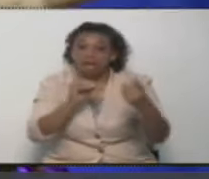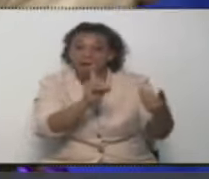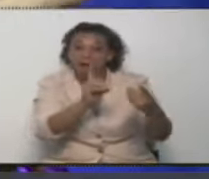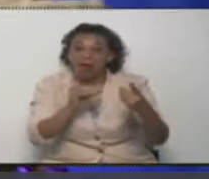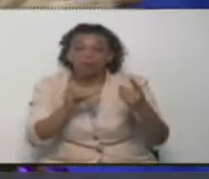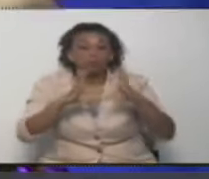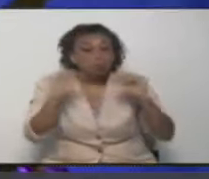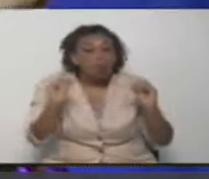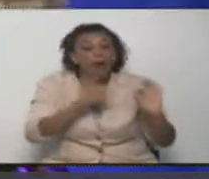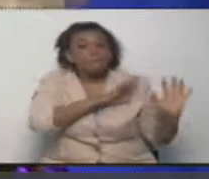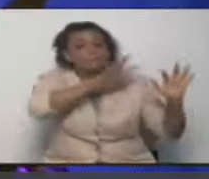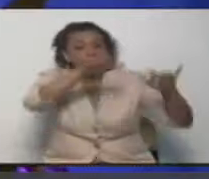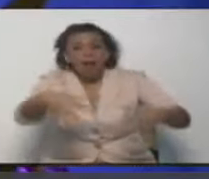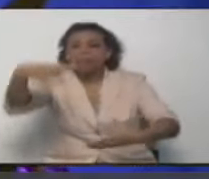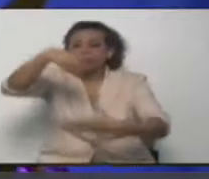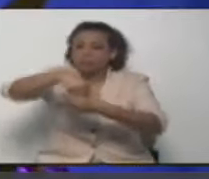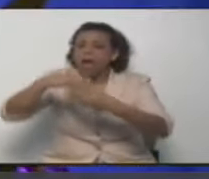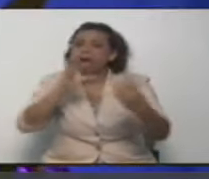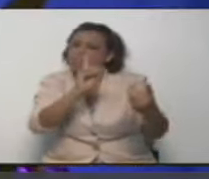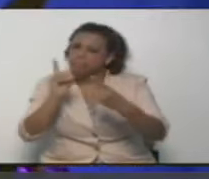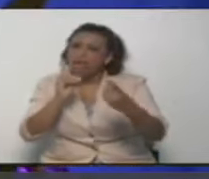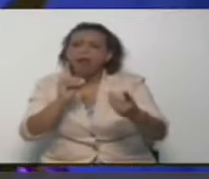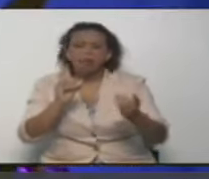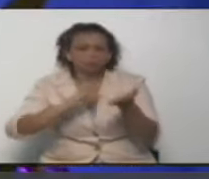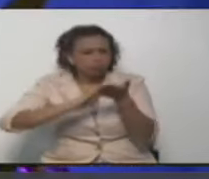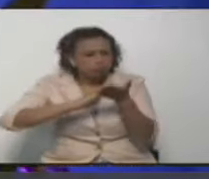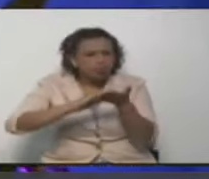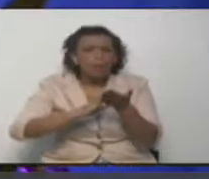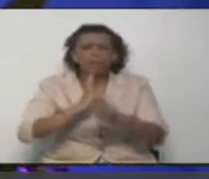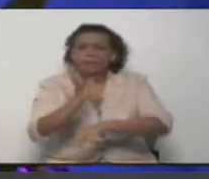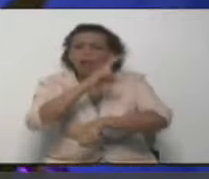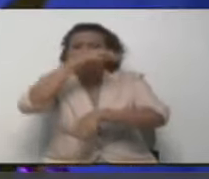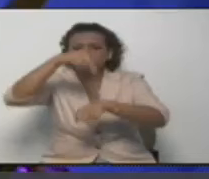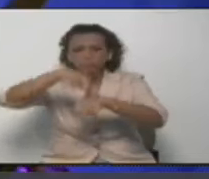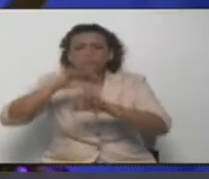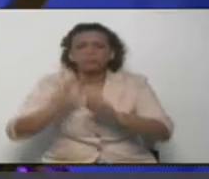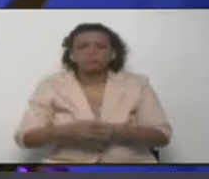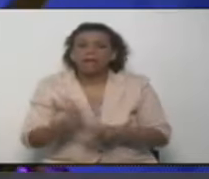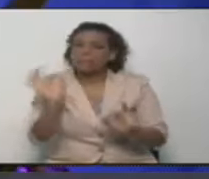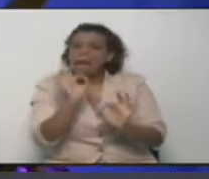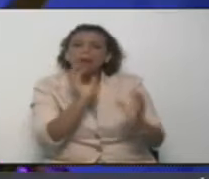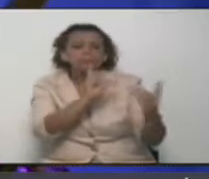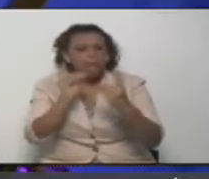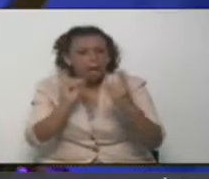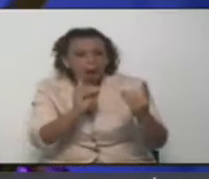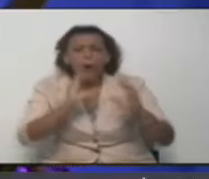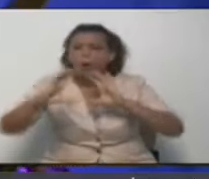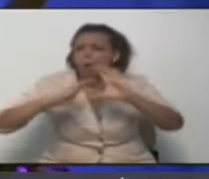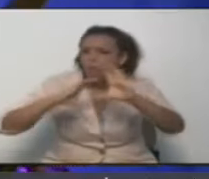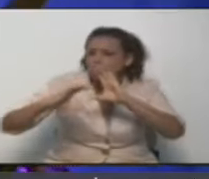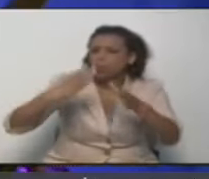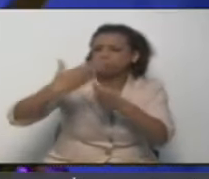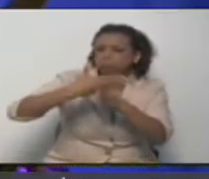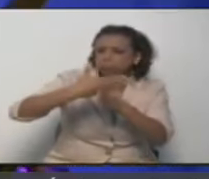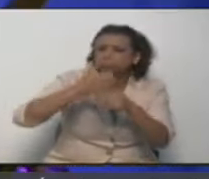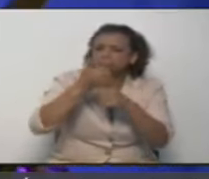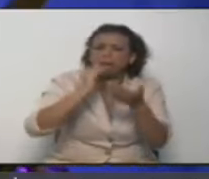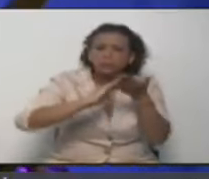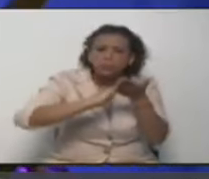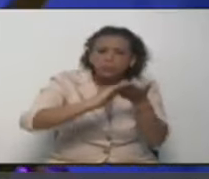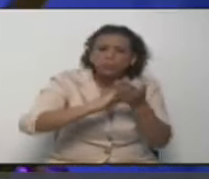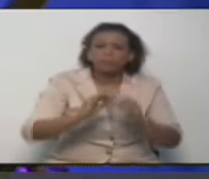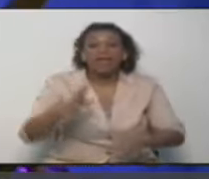todo mundo se incorpore al diálogo de la Asamblea Nacional. Diálogo, diálogo, diálogo y más diálogo en